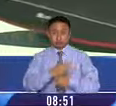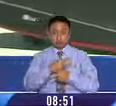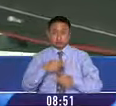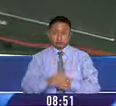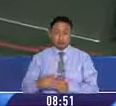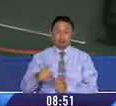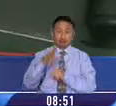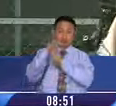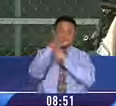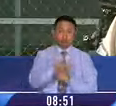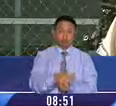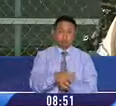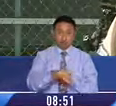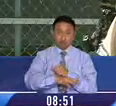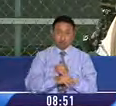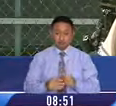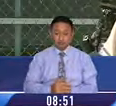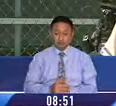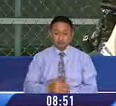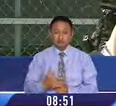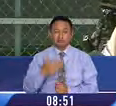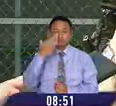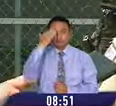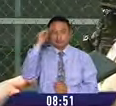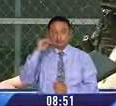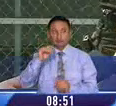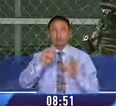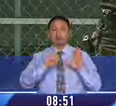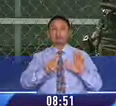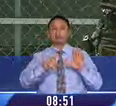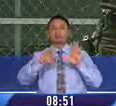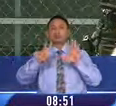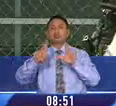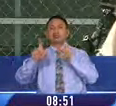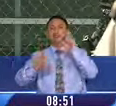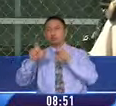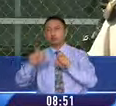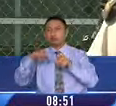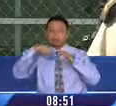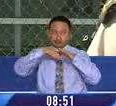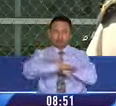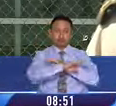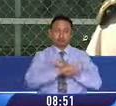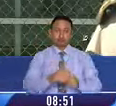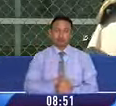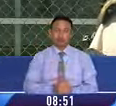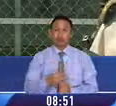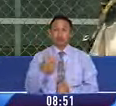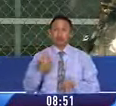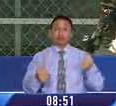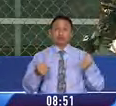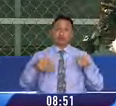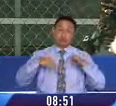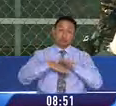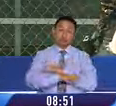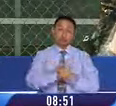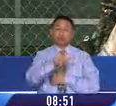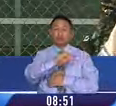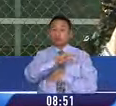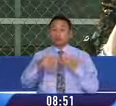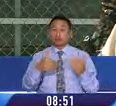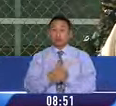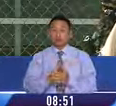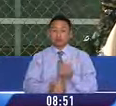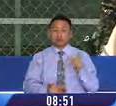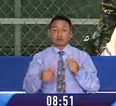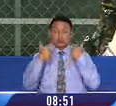procedieron con su atraco. Tenemos conocimiento que entraron como 6, 7 delincuentes, ¿no? a bordo de dos vehículos. Les someten a todos de